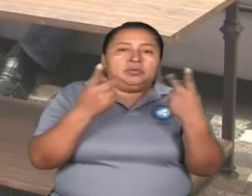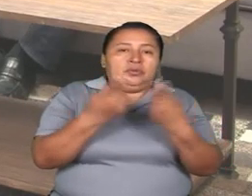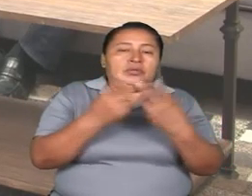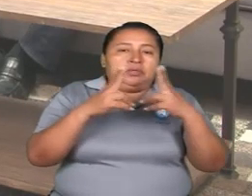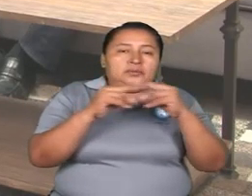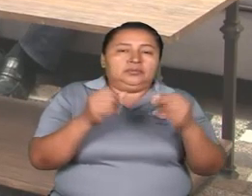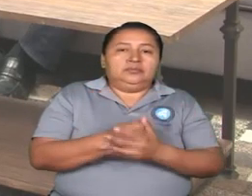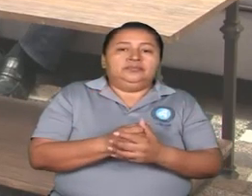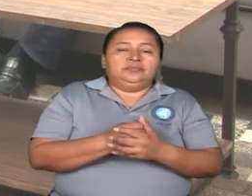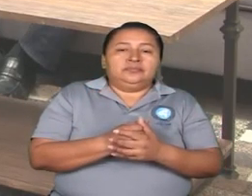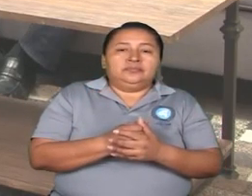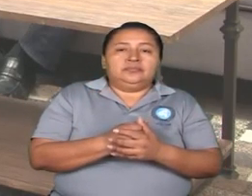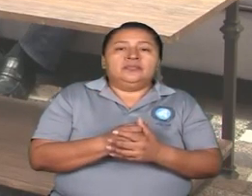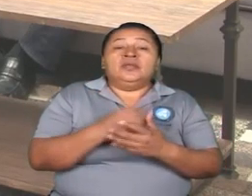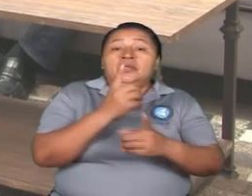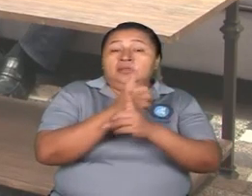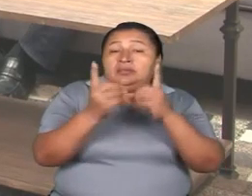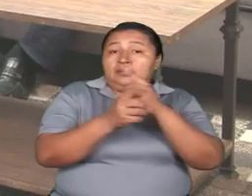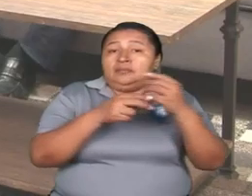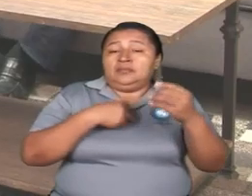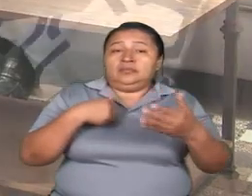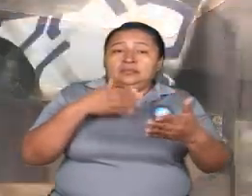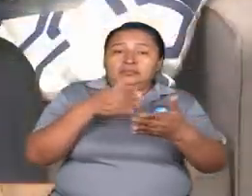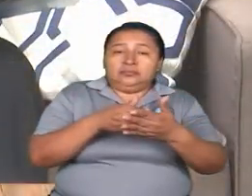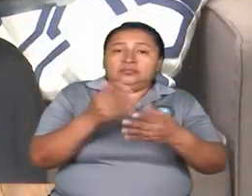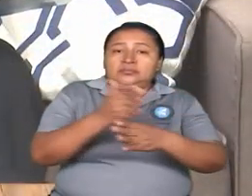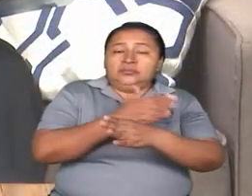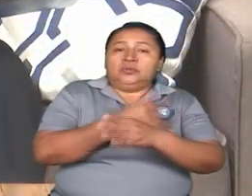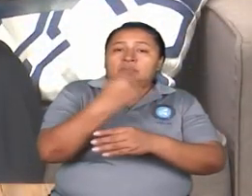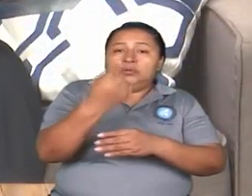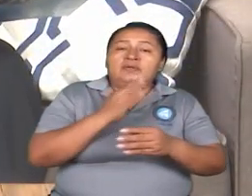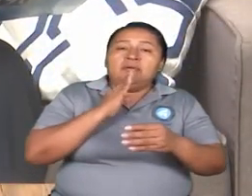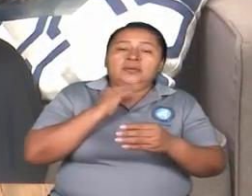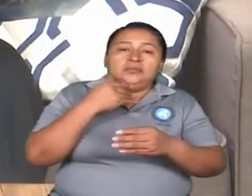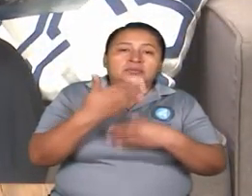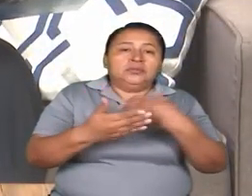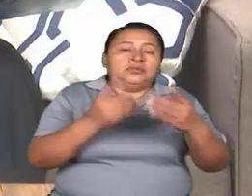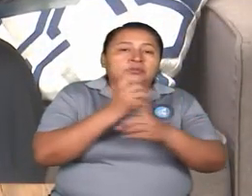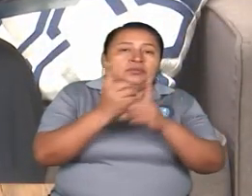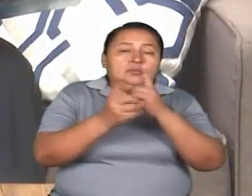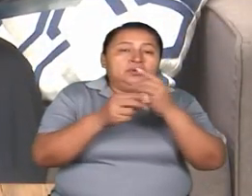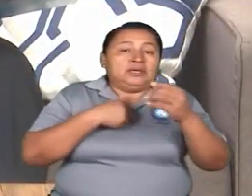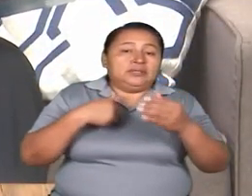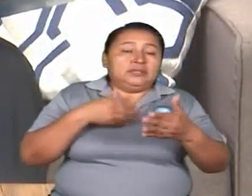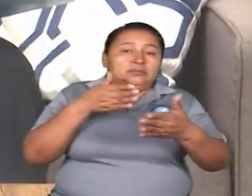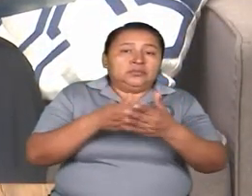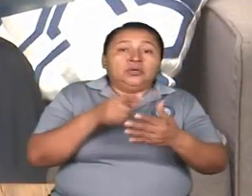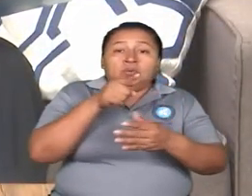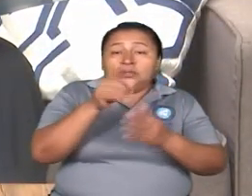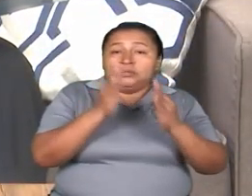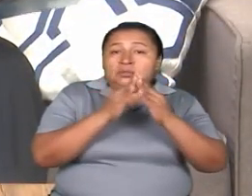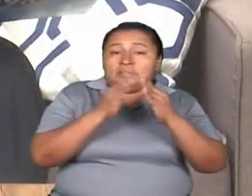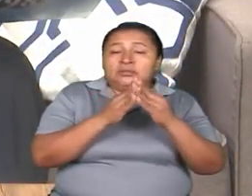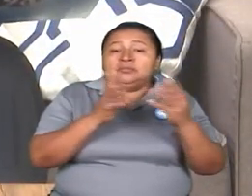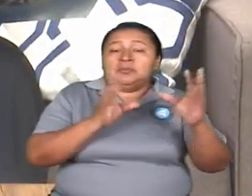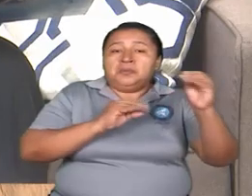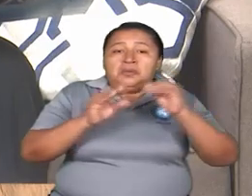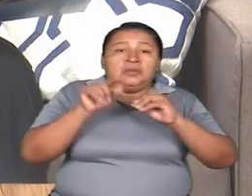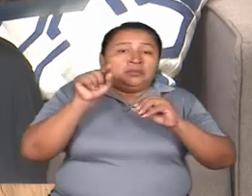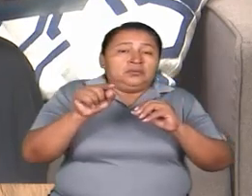nicaragüense. Tenemos que hacer una pausa, sí, antes, y al volver quiero que nos hable de eso. Tenemos que hacer una pausa. A ustedes está en su hogar, estamos